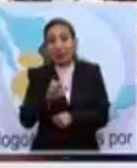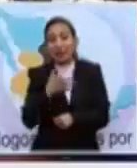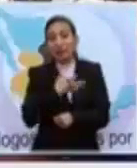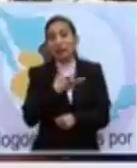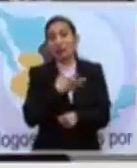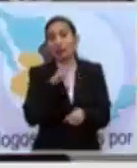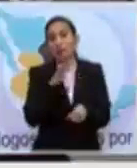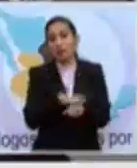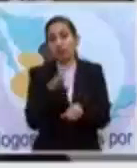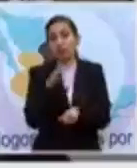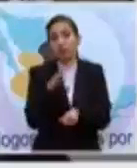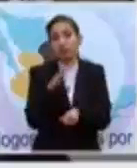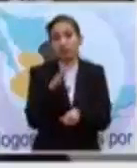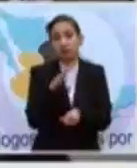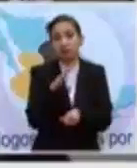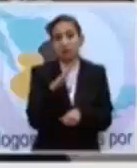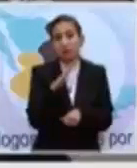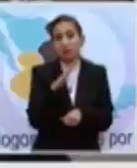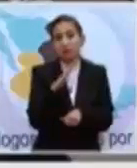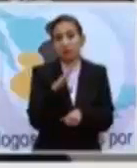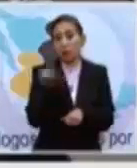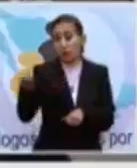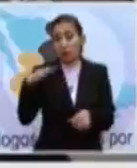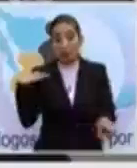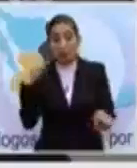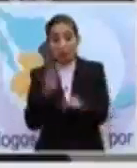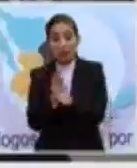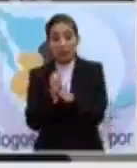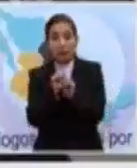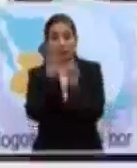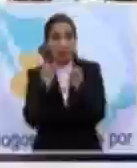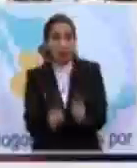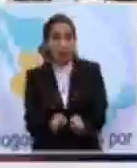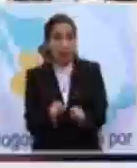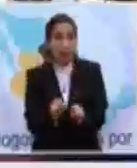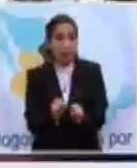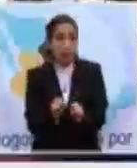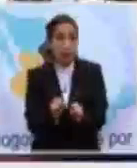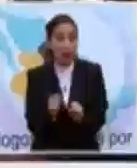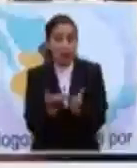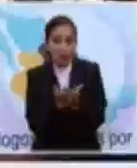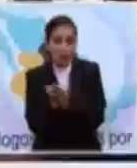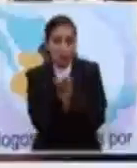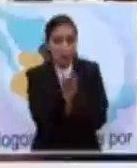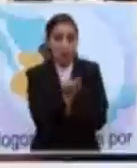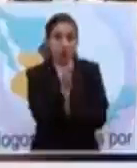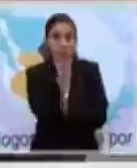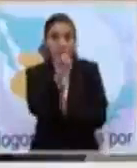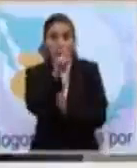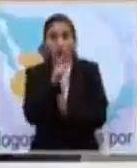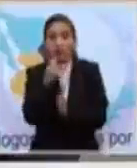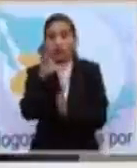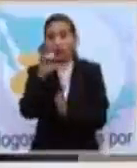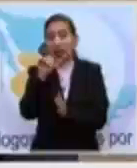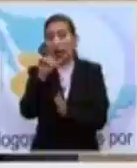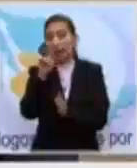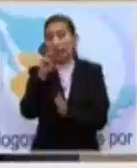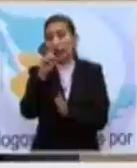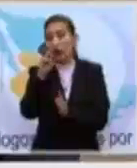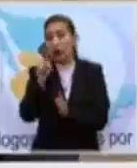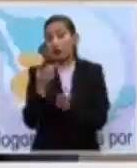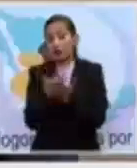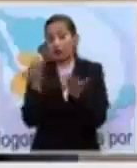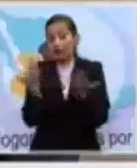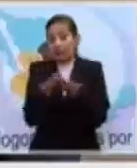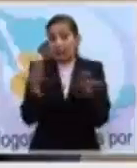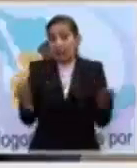más estructurado. Ustedes defienden sistemáticamente la estrategia de Fox y de Calderón, y ahora ustedes,